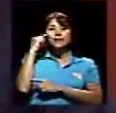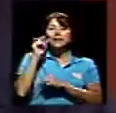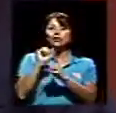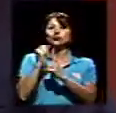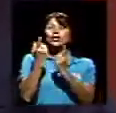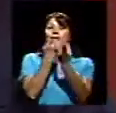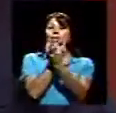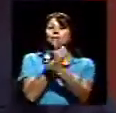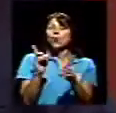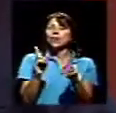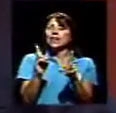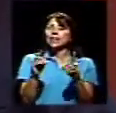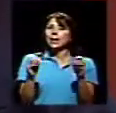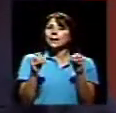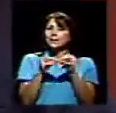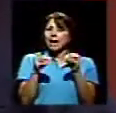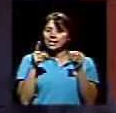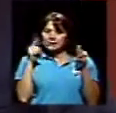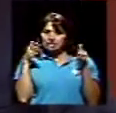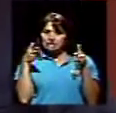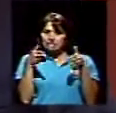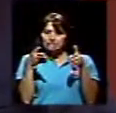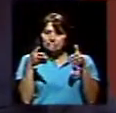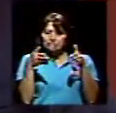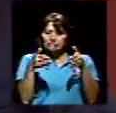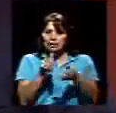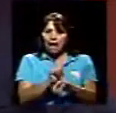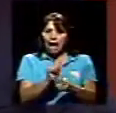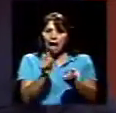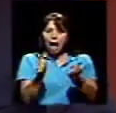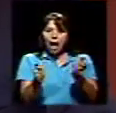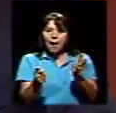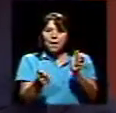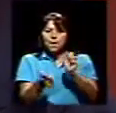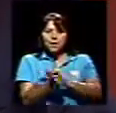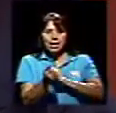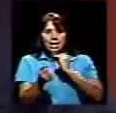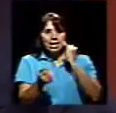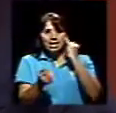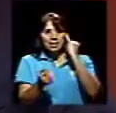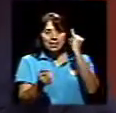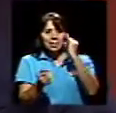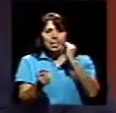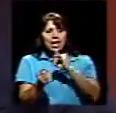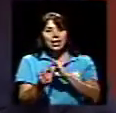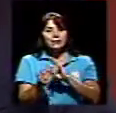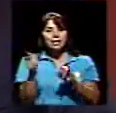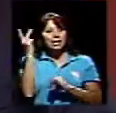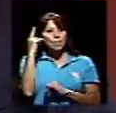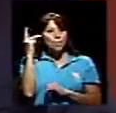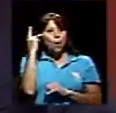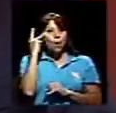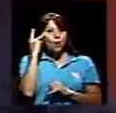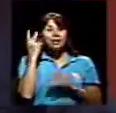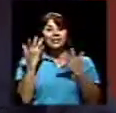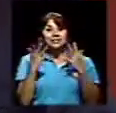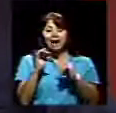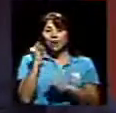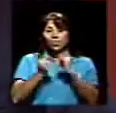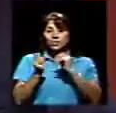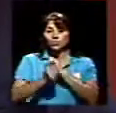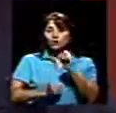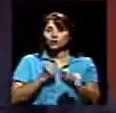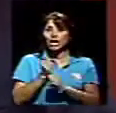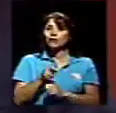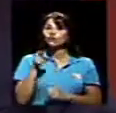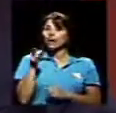una posición más de izquierda, y ya en los últimos tiempos él ya tenía una posición abiertamente a